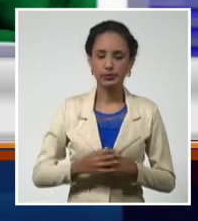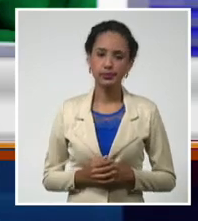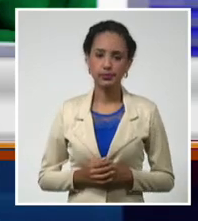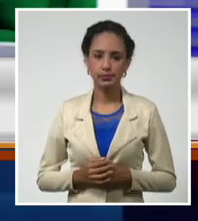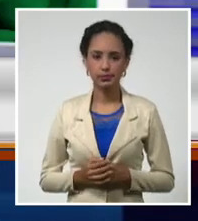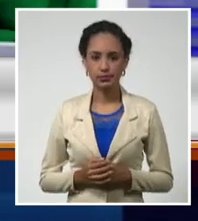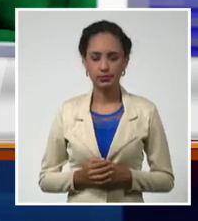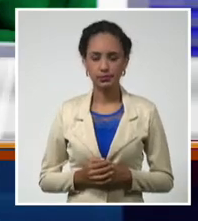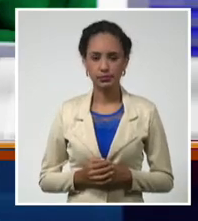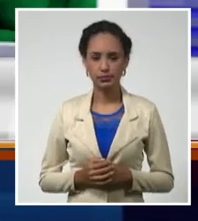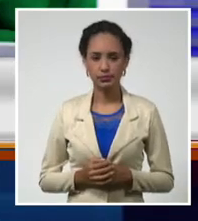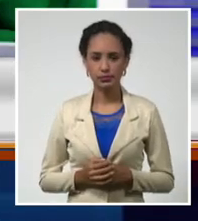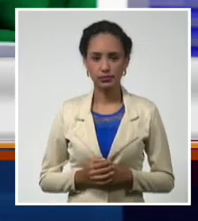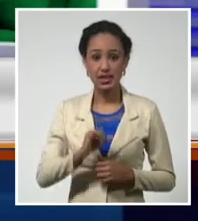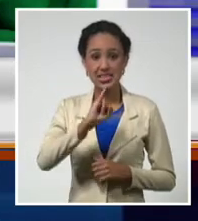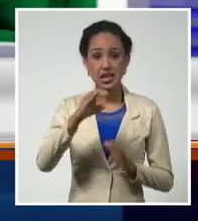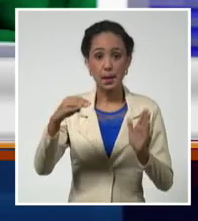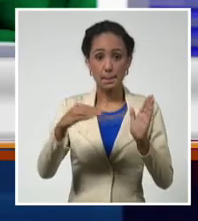de los